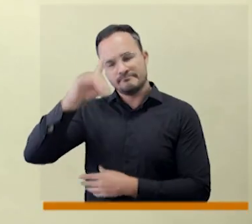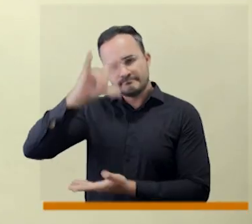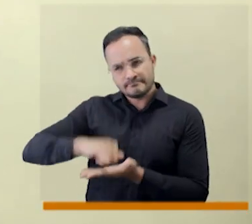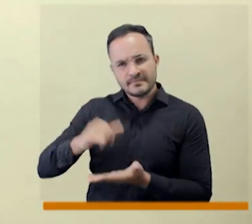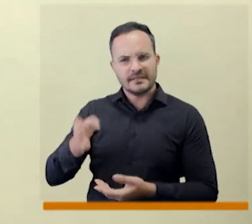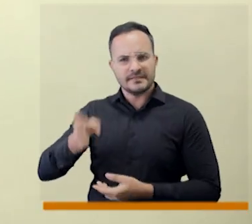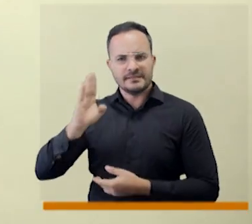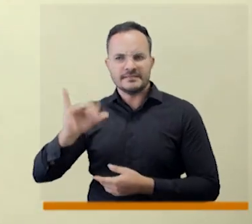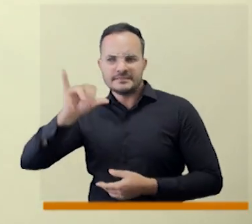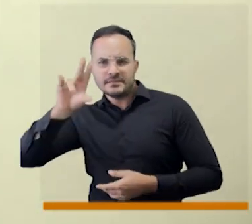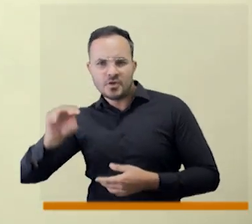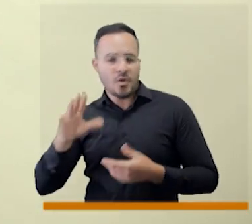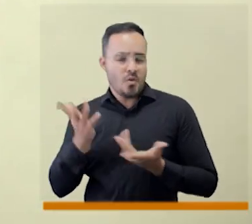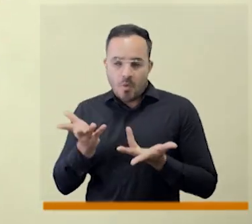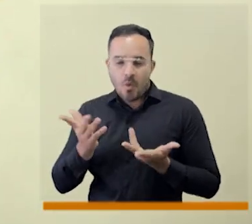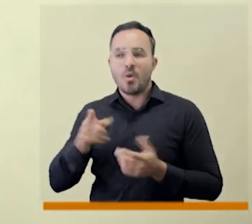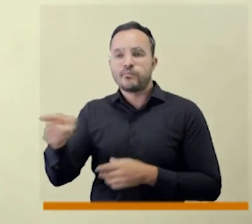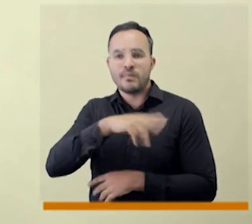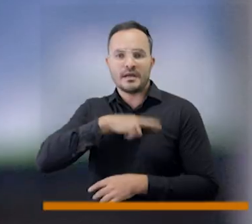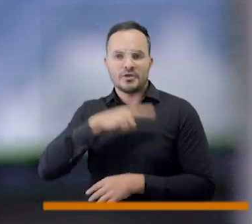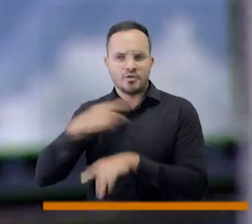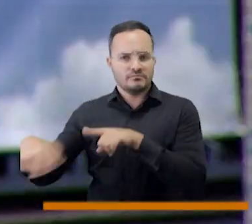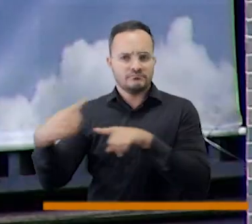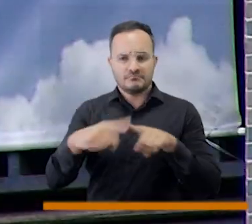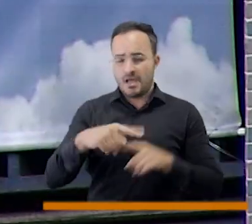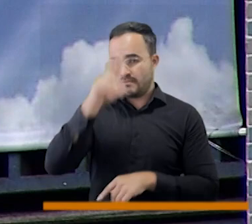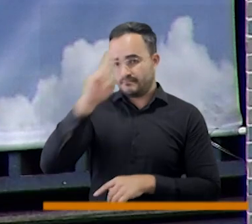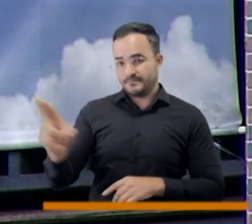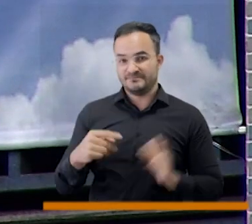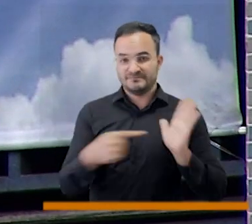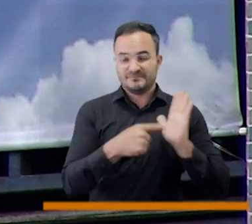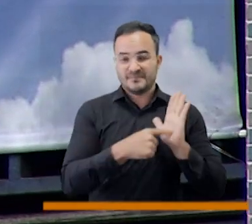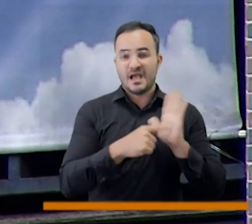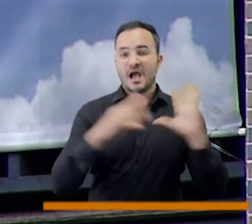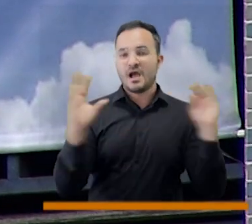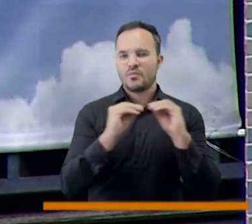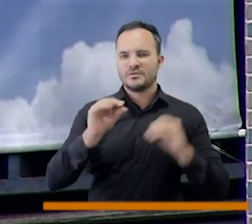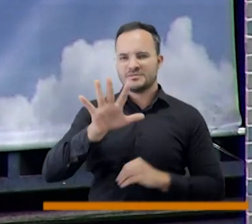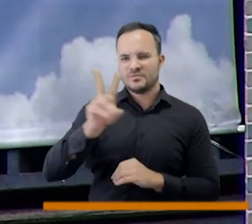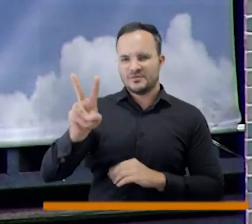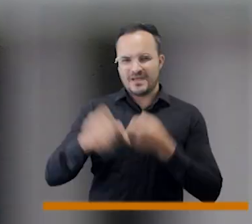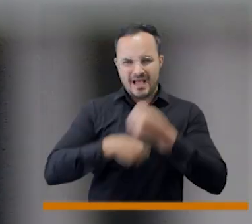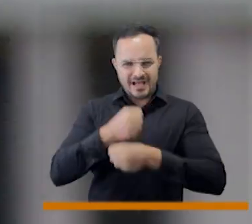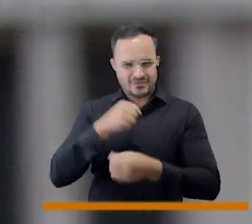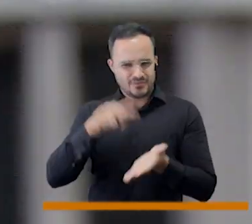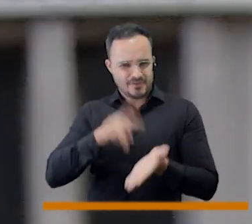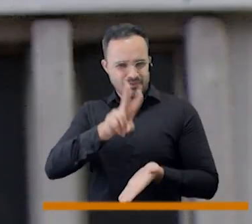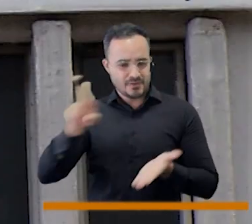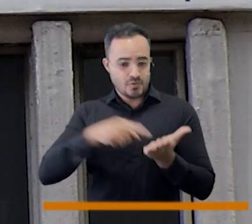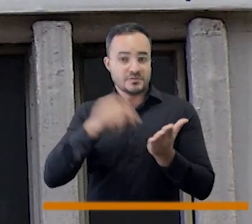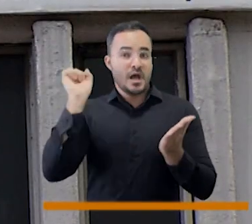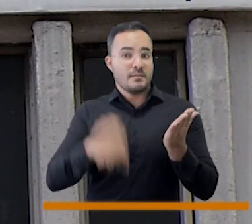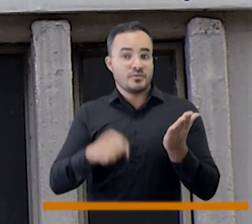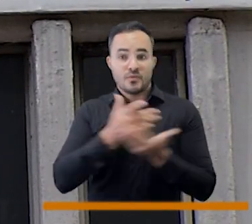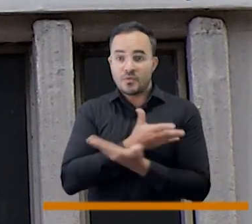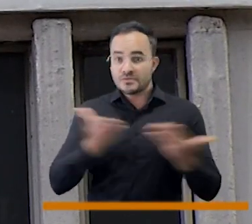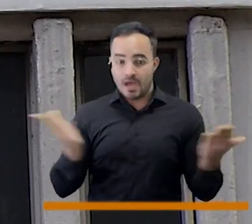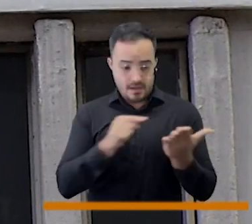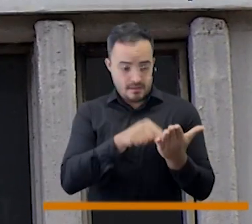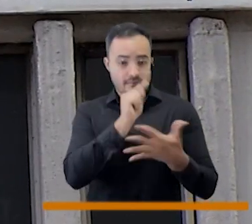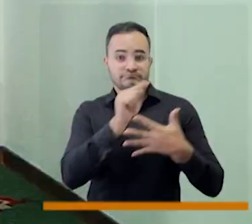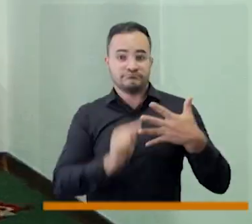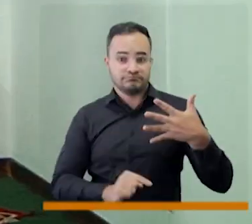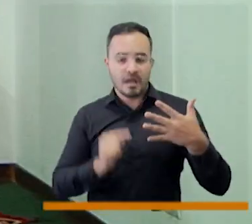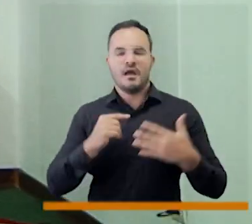que gracias a la política pública de libertad religiosa aprobada por Acuerdo 52 de 2022, ha encontrado los espacios para